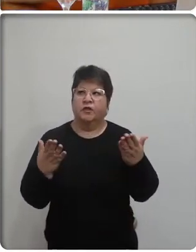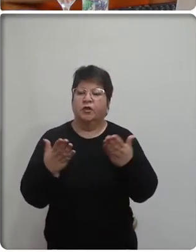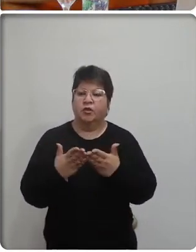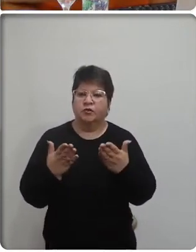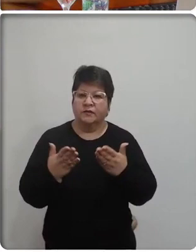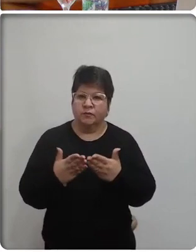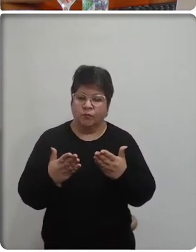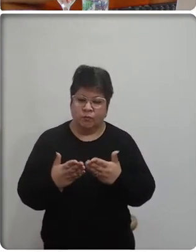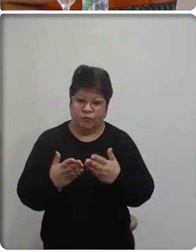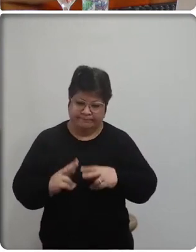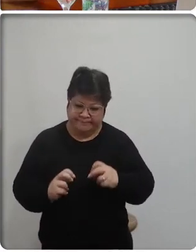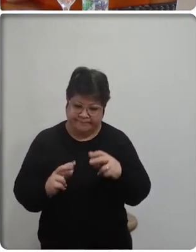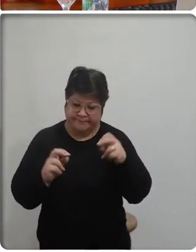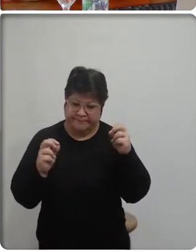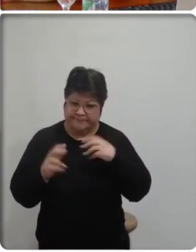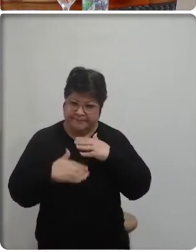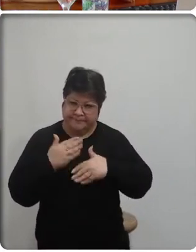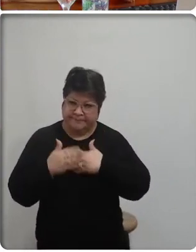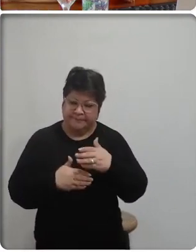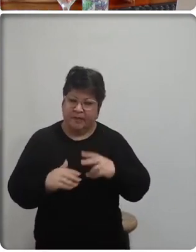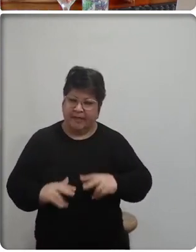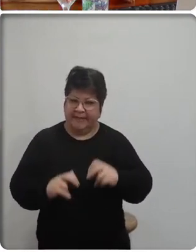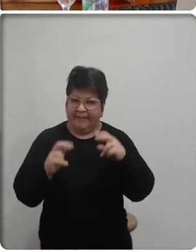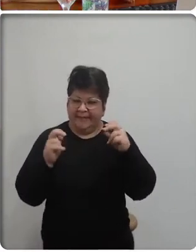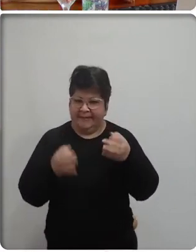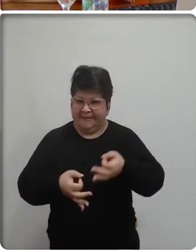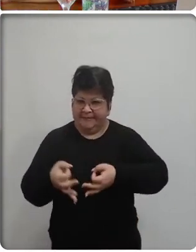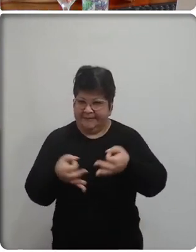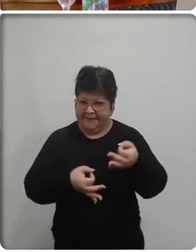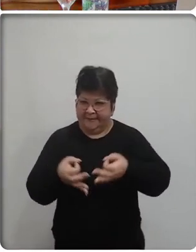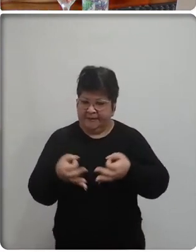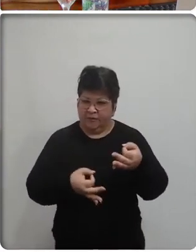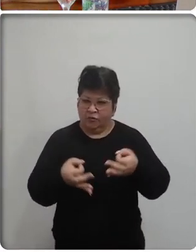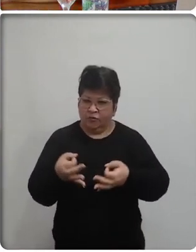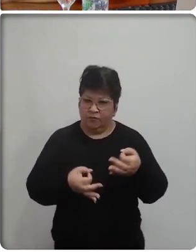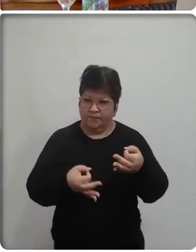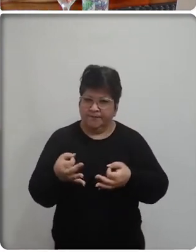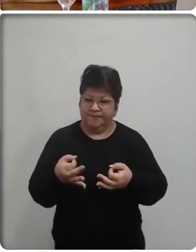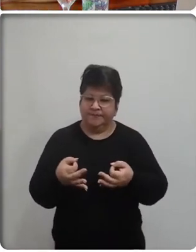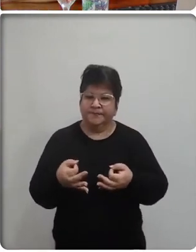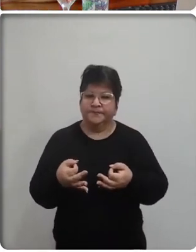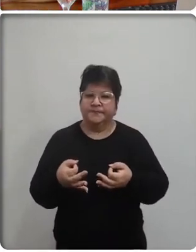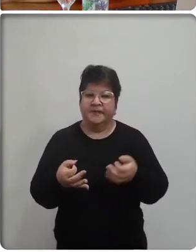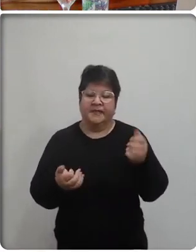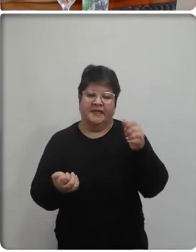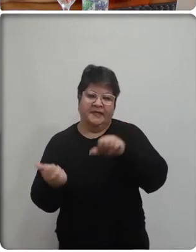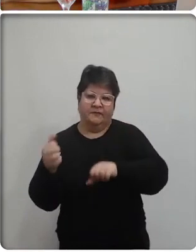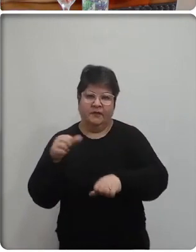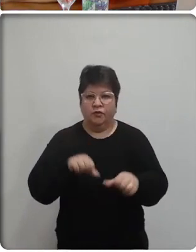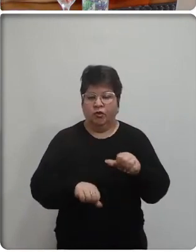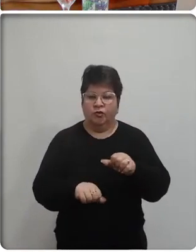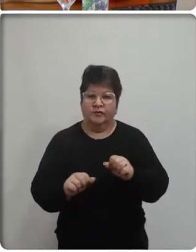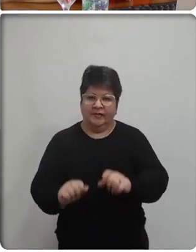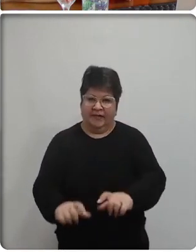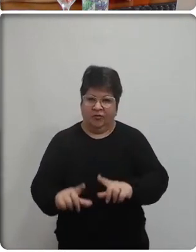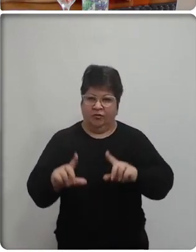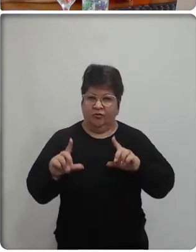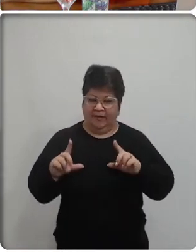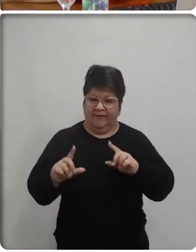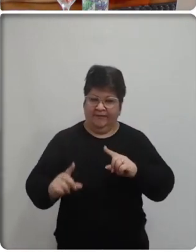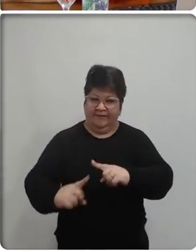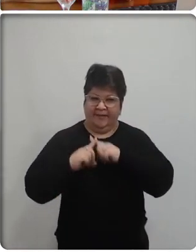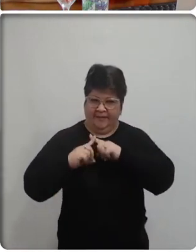análisis clínicos, por supuesto, tanto el laboratorio propio que tenemos y las radiografías, las